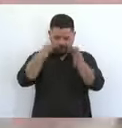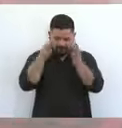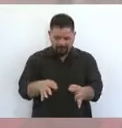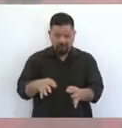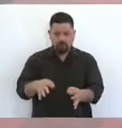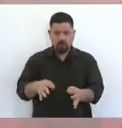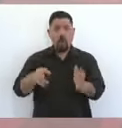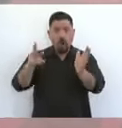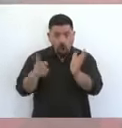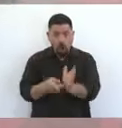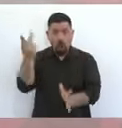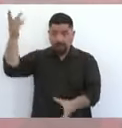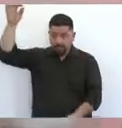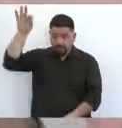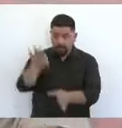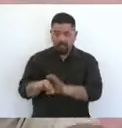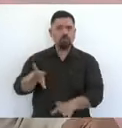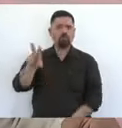Y además ya quiero cerrar